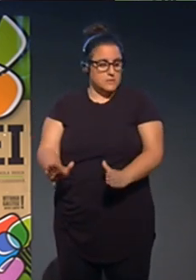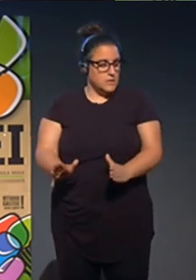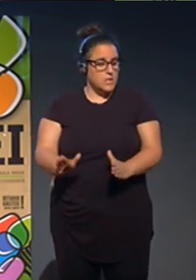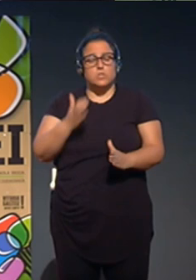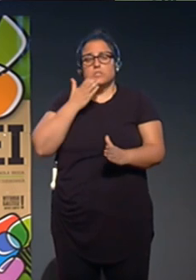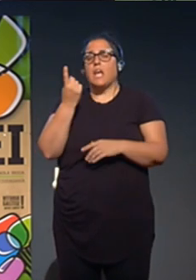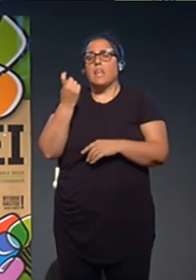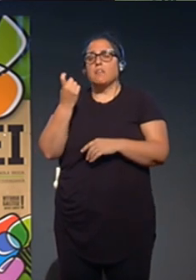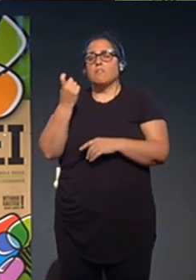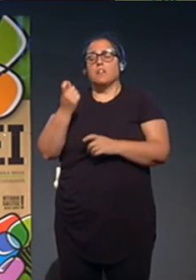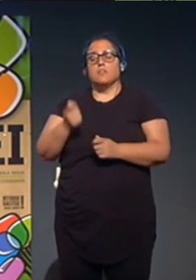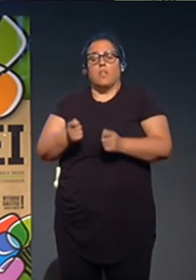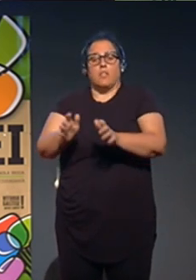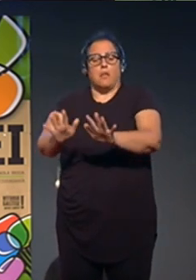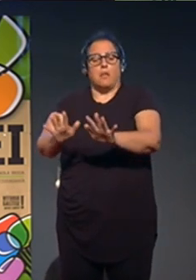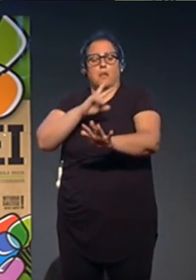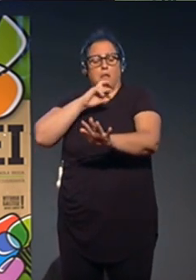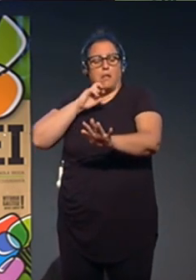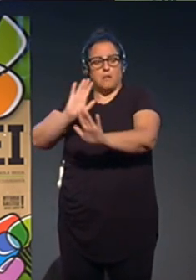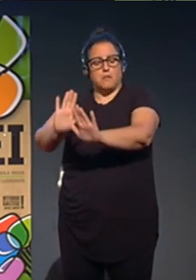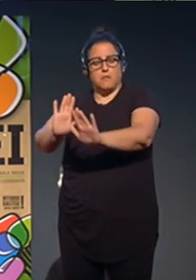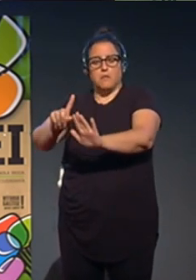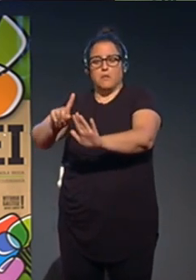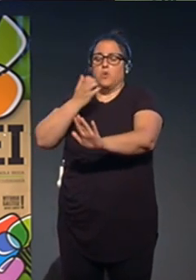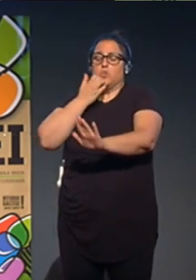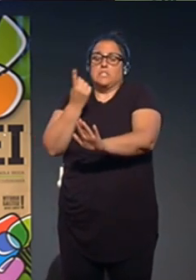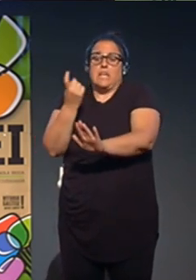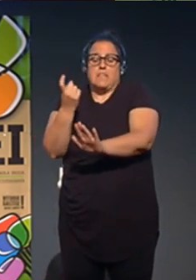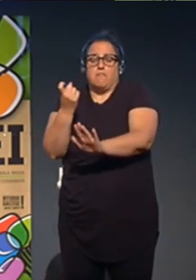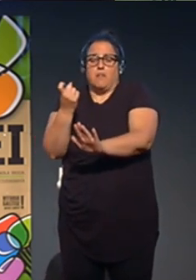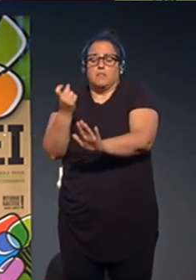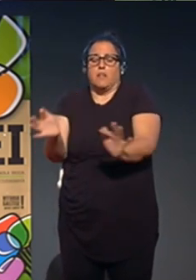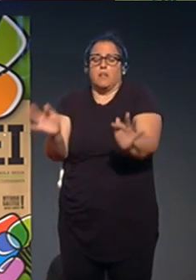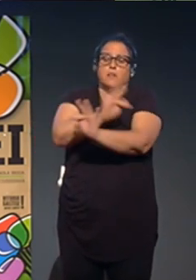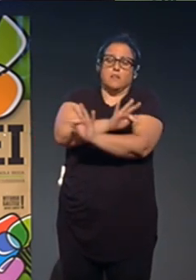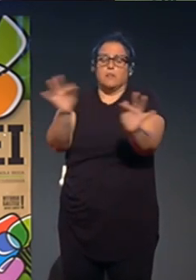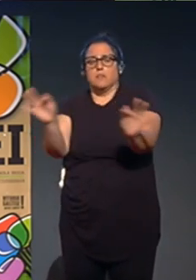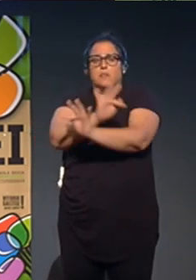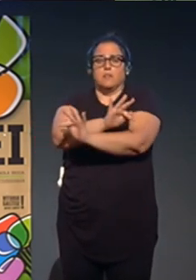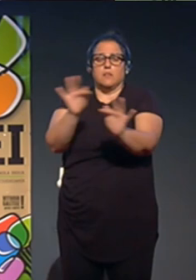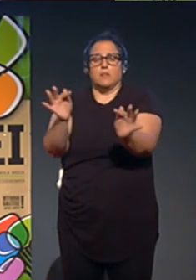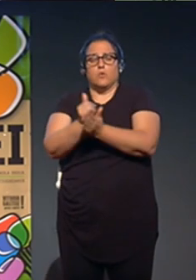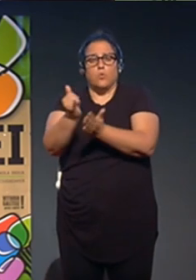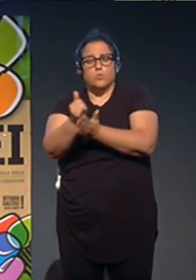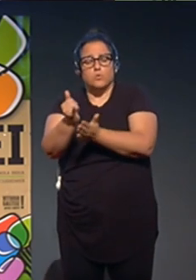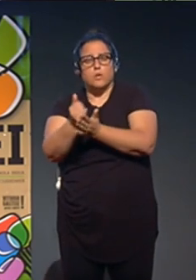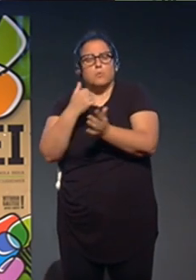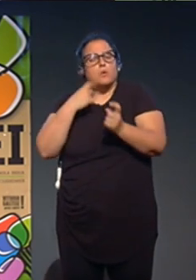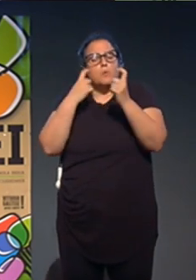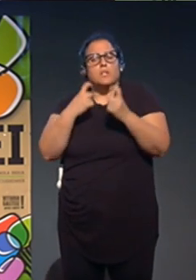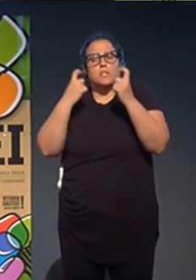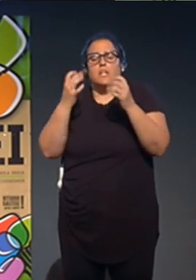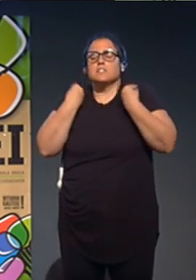es preciso las dejo de barbecho si es preciso pues eh hago alternancia de cultivos eh voy a mantenerlas